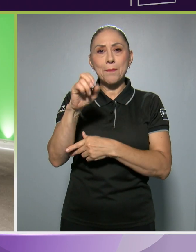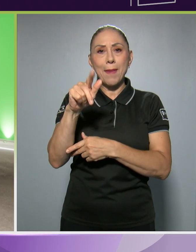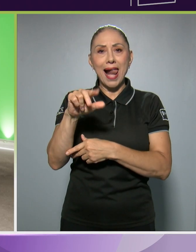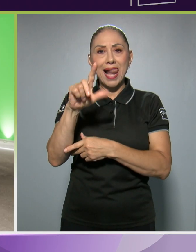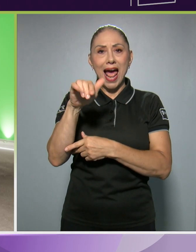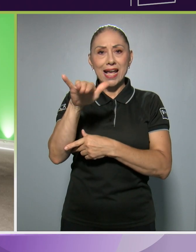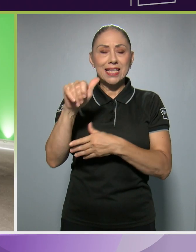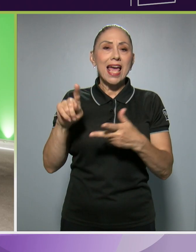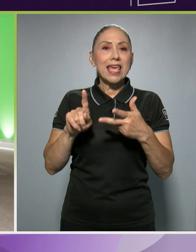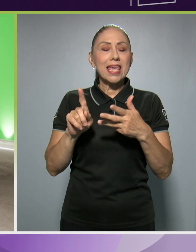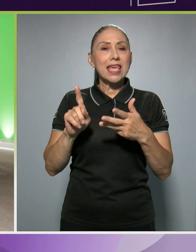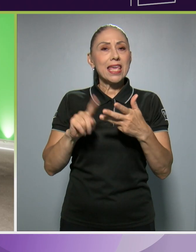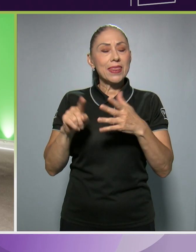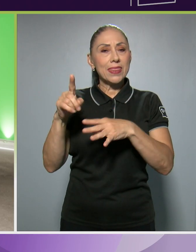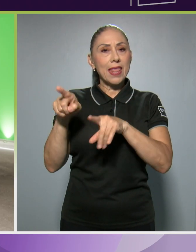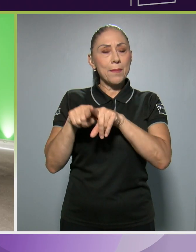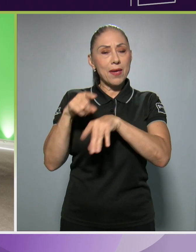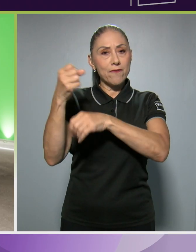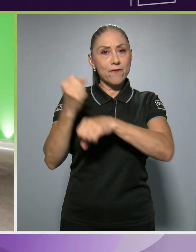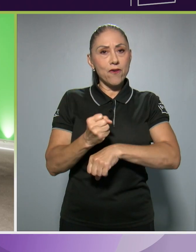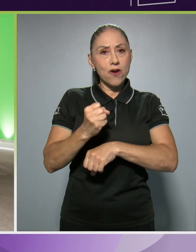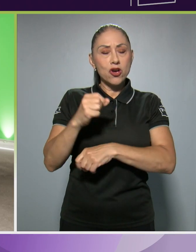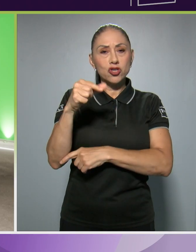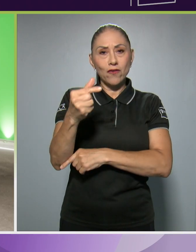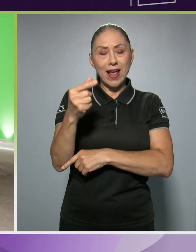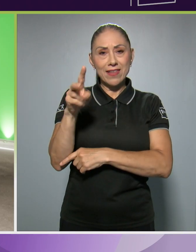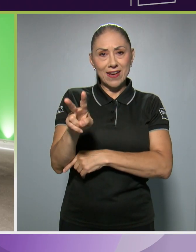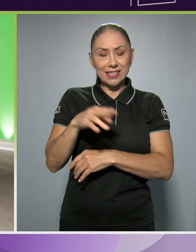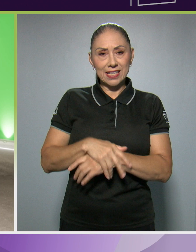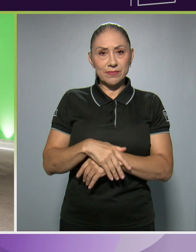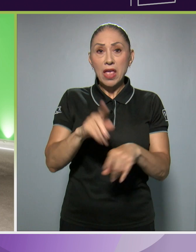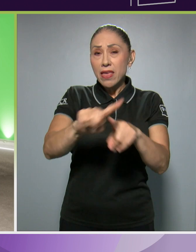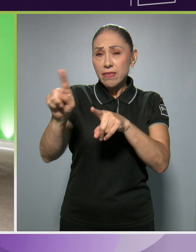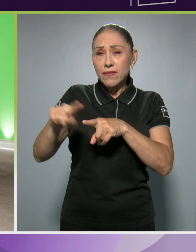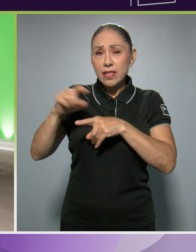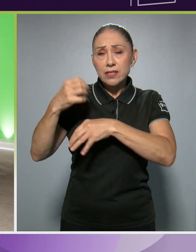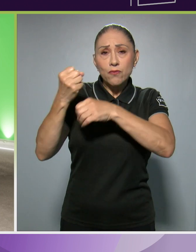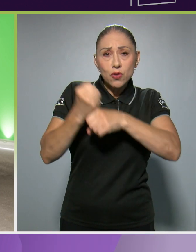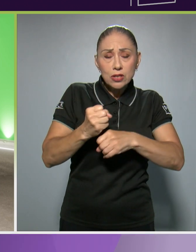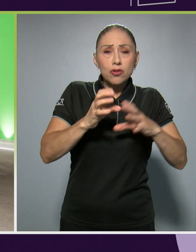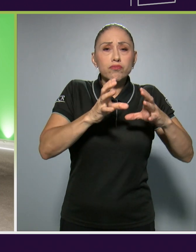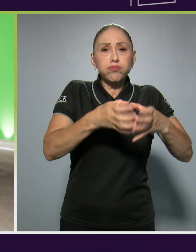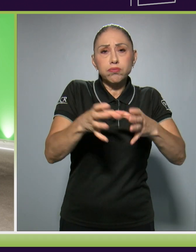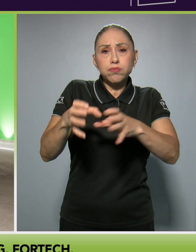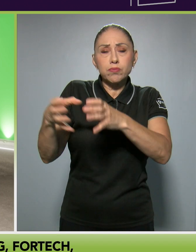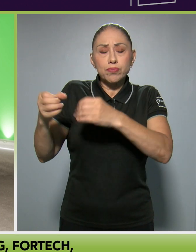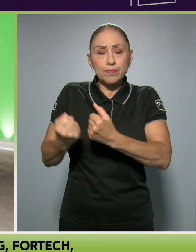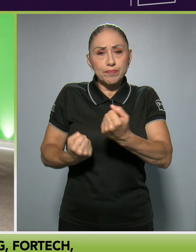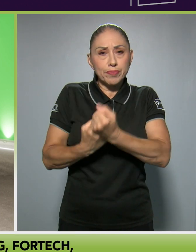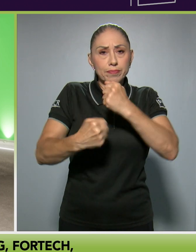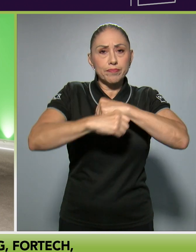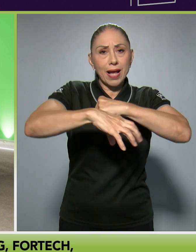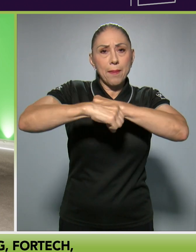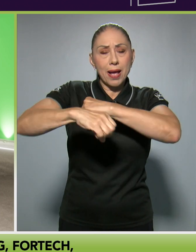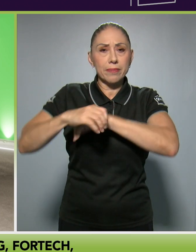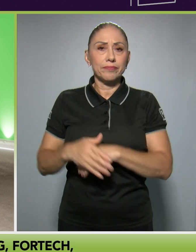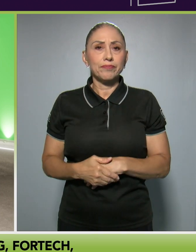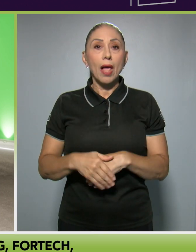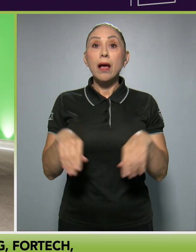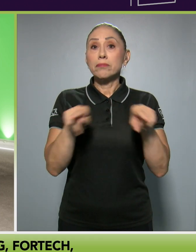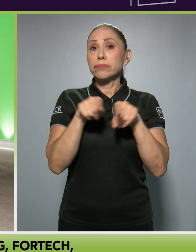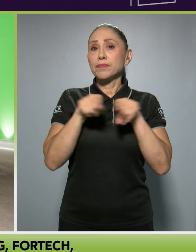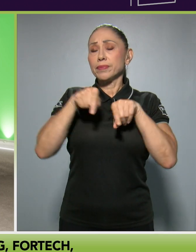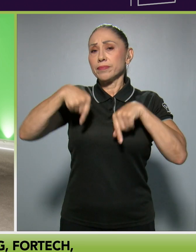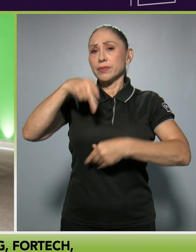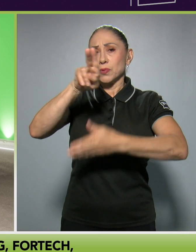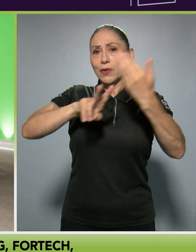fundación de Giovanni Vázquez. Son varias fundaciones que nos han apoyado en esta campaña. Además, bueno, de la Universidad de Costa